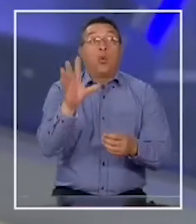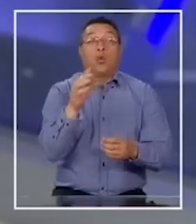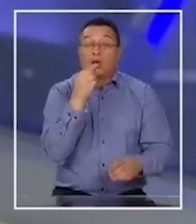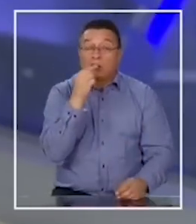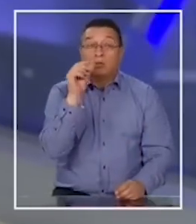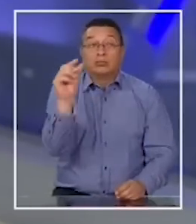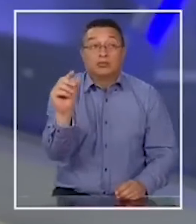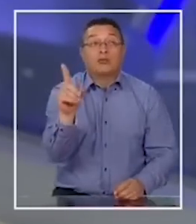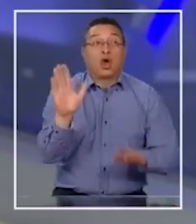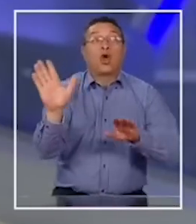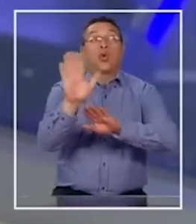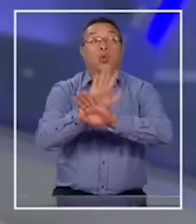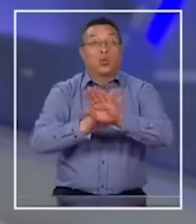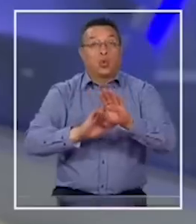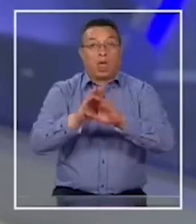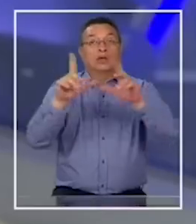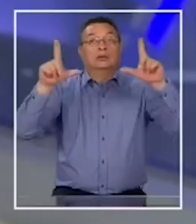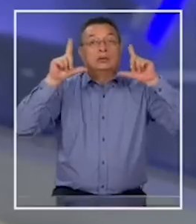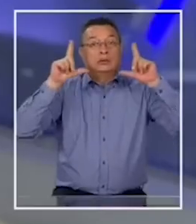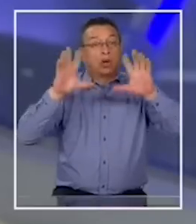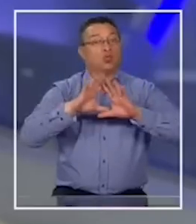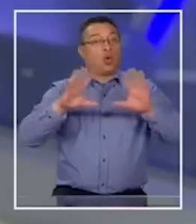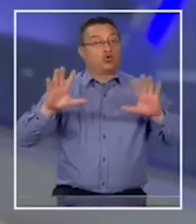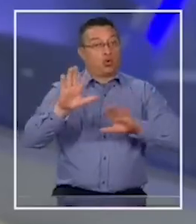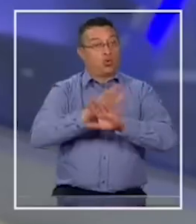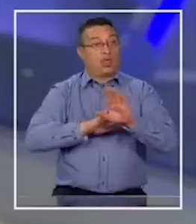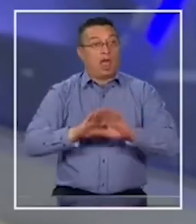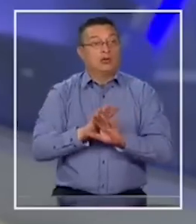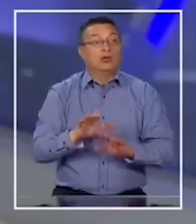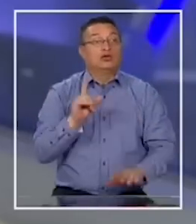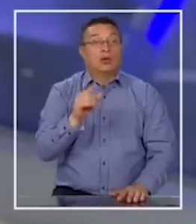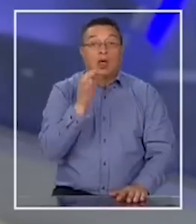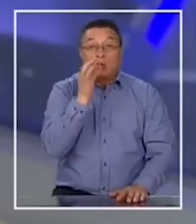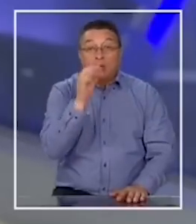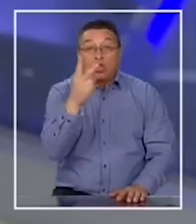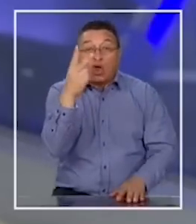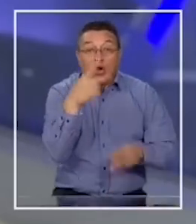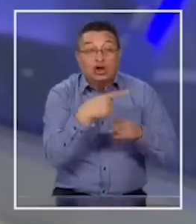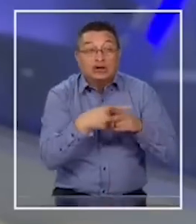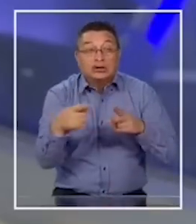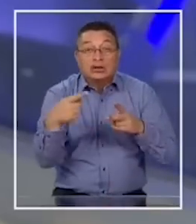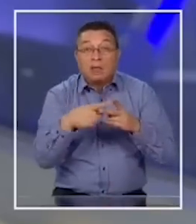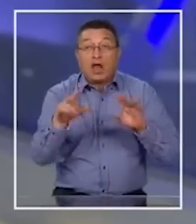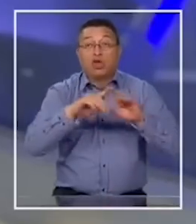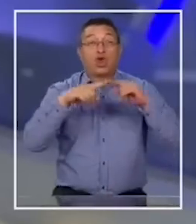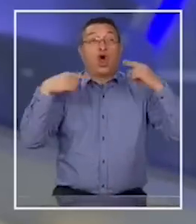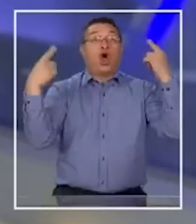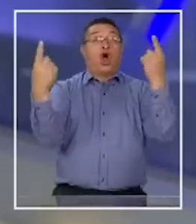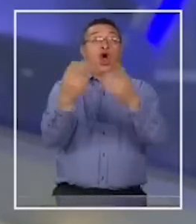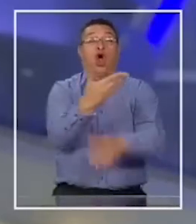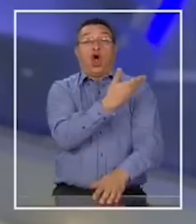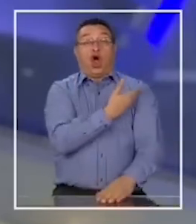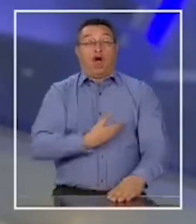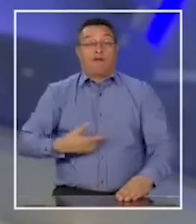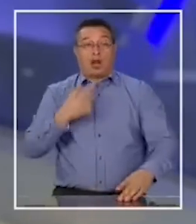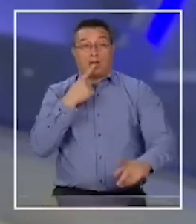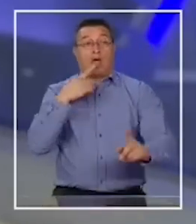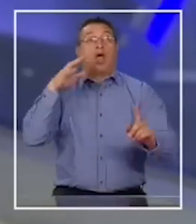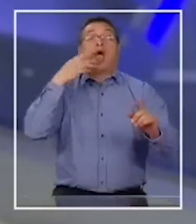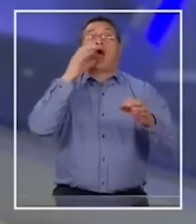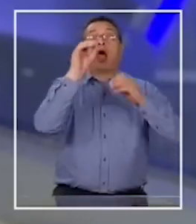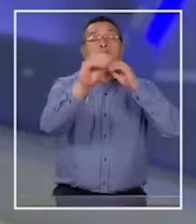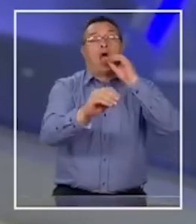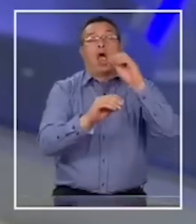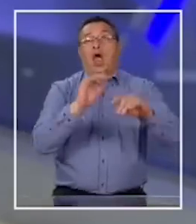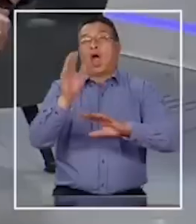le recomendamos al alcalde que tenga cuidado que no se exponga mucho bastó que pasaron dos semanas para que todo la barra brava del gobierno saliera a el